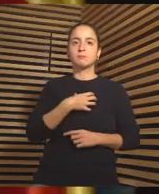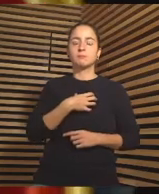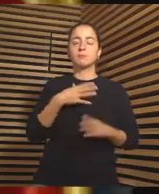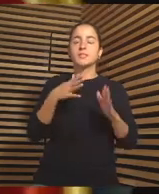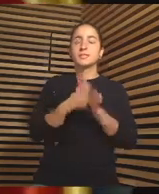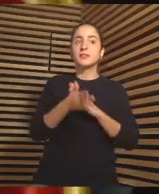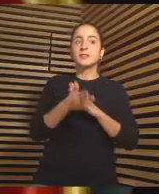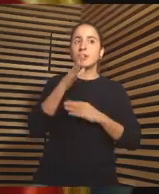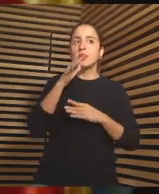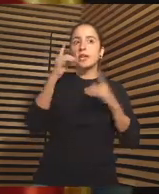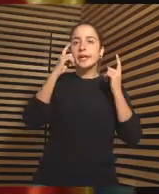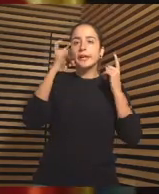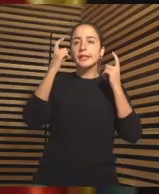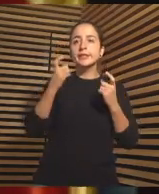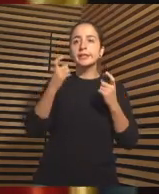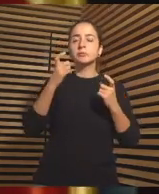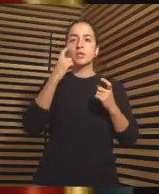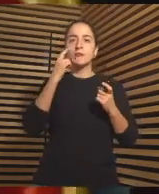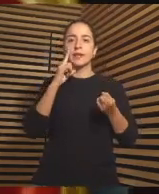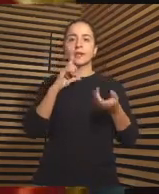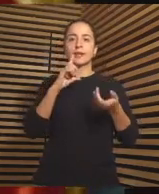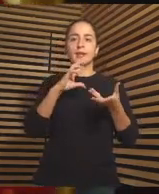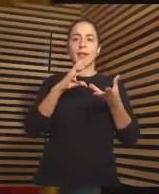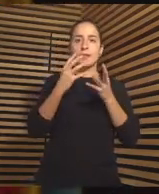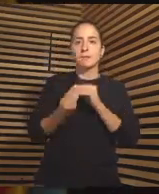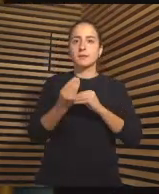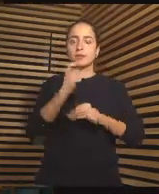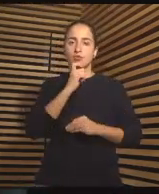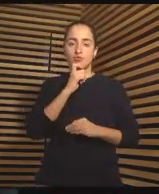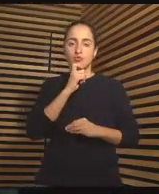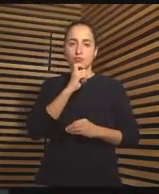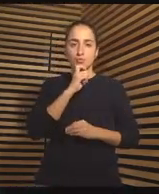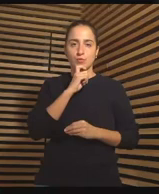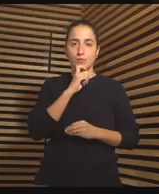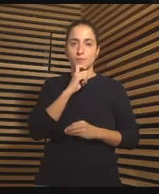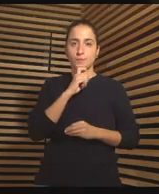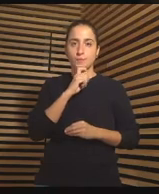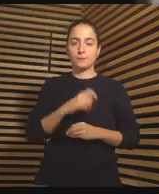ver cómo podemos hacer el menor daño posible al vecindario.